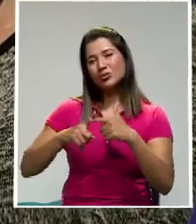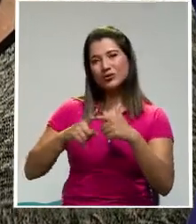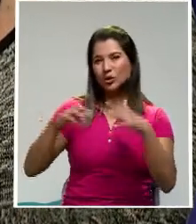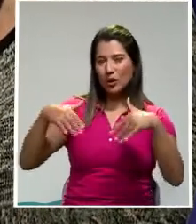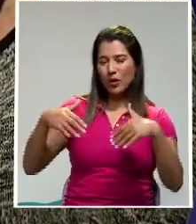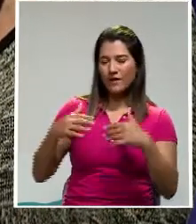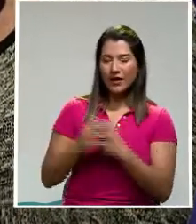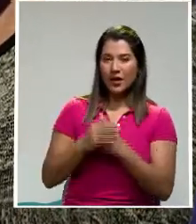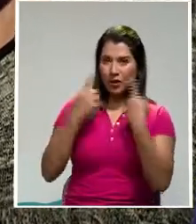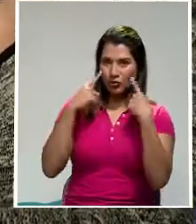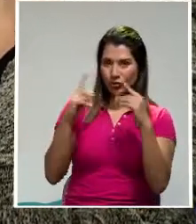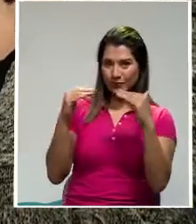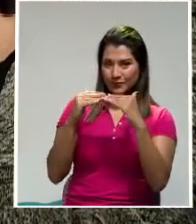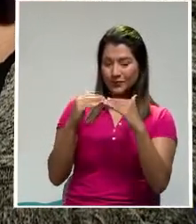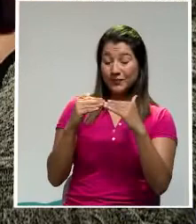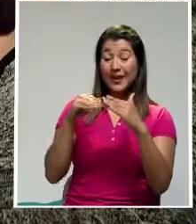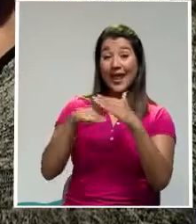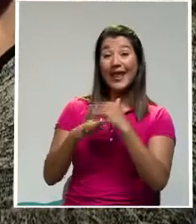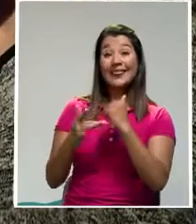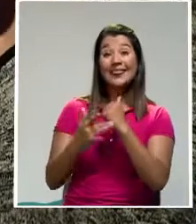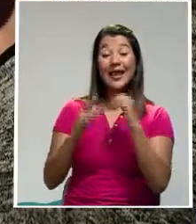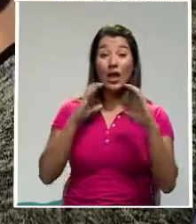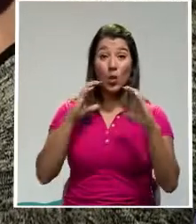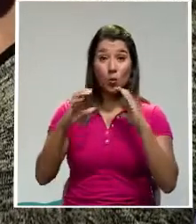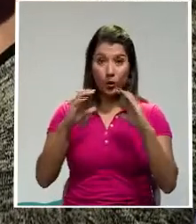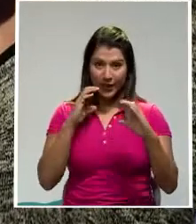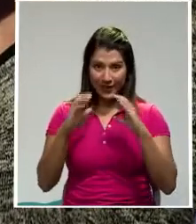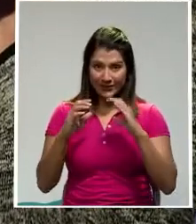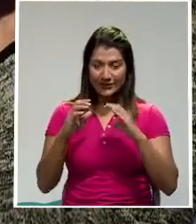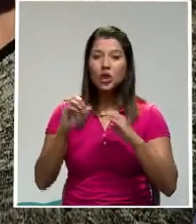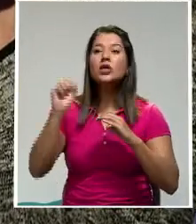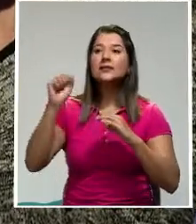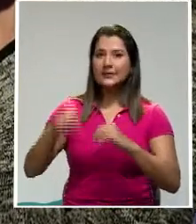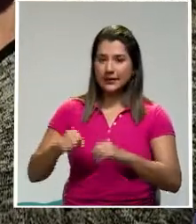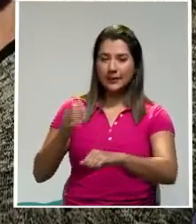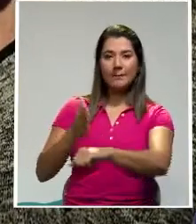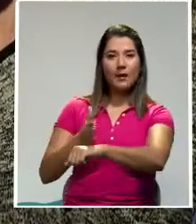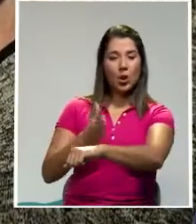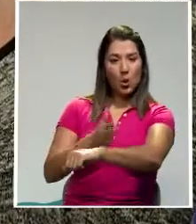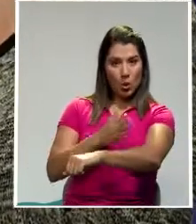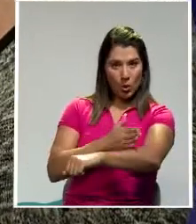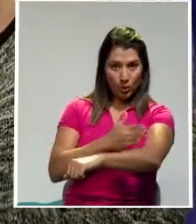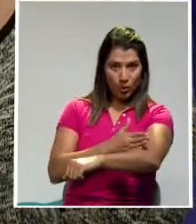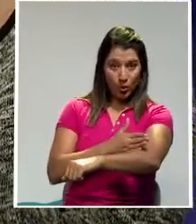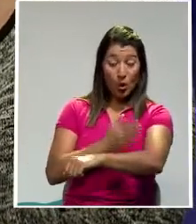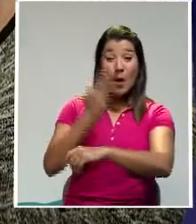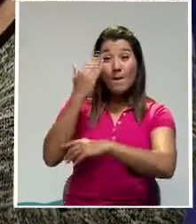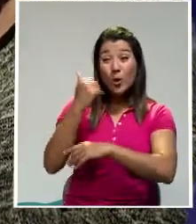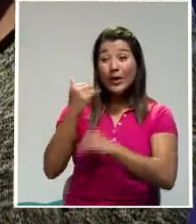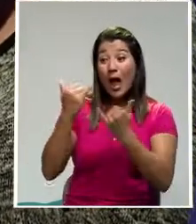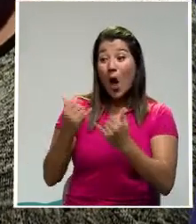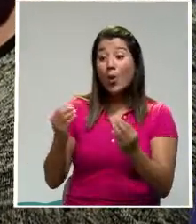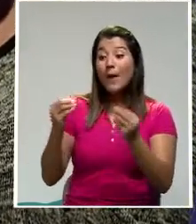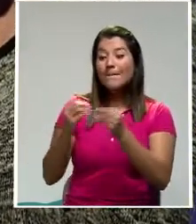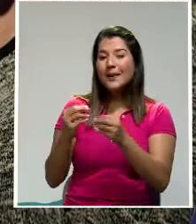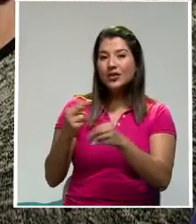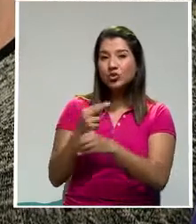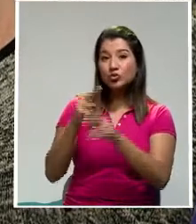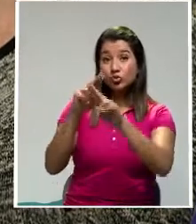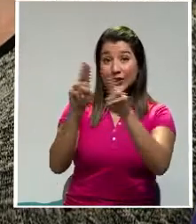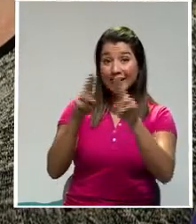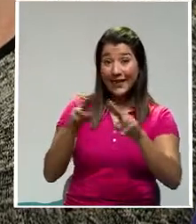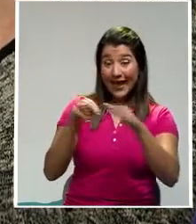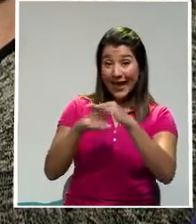En telecomunicaciones, por el contrario, sí repuntó. Repuntó porque hay más consumo de internet en los